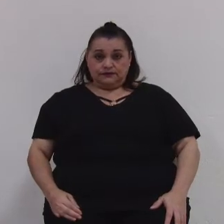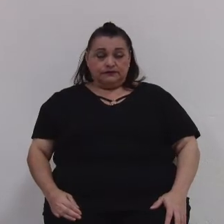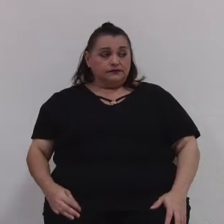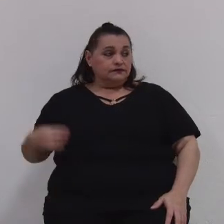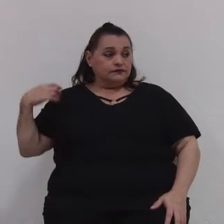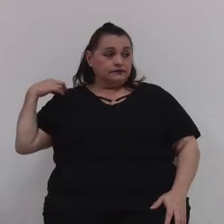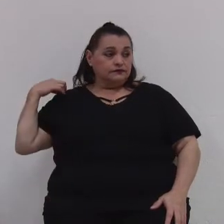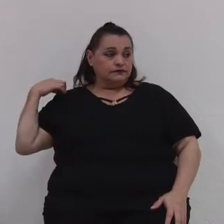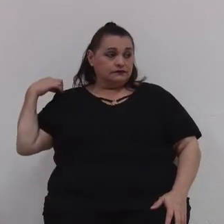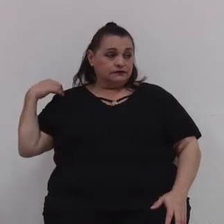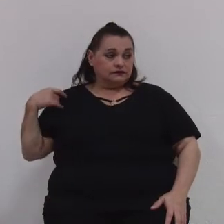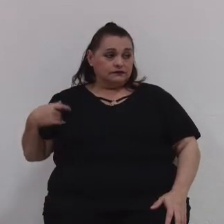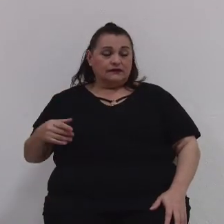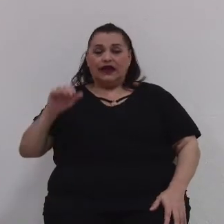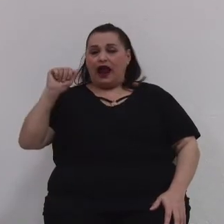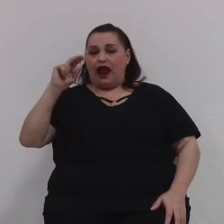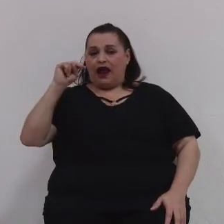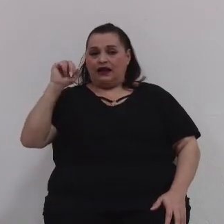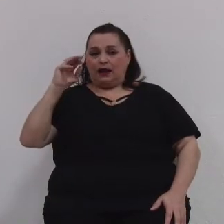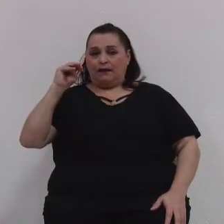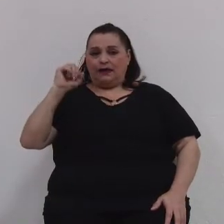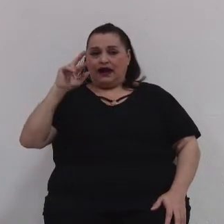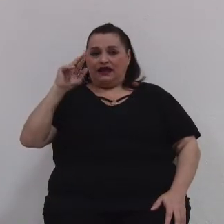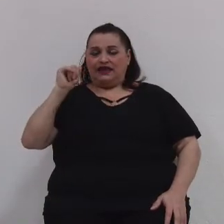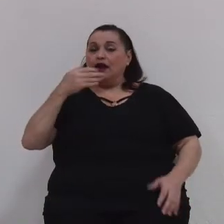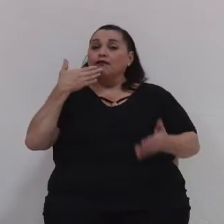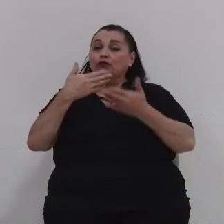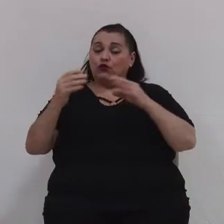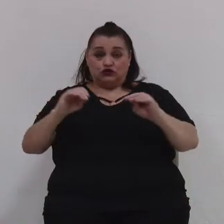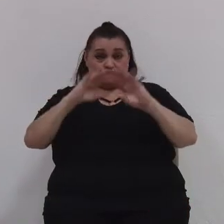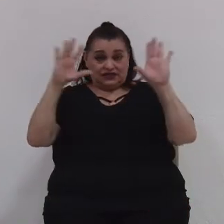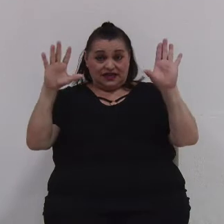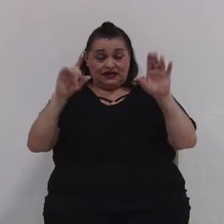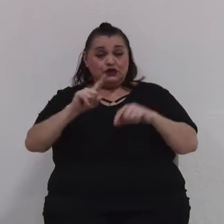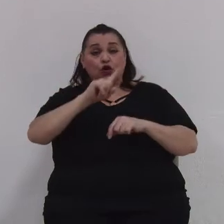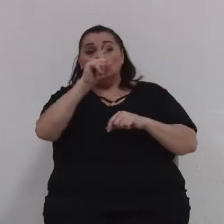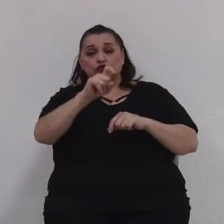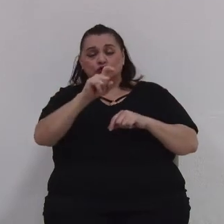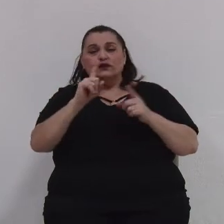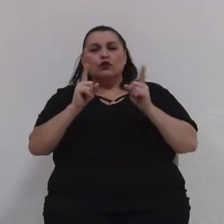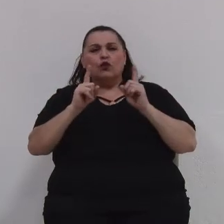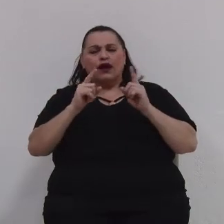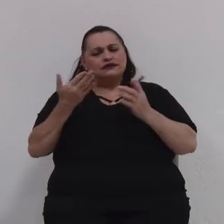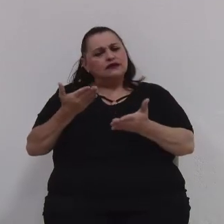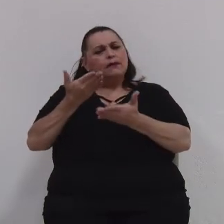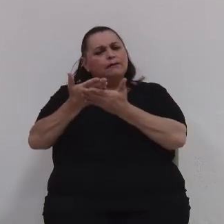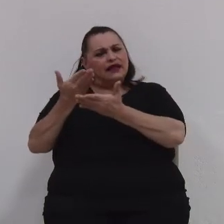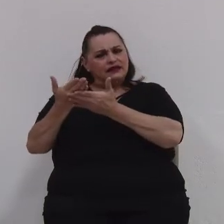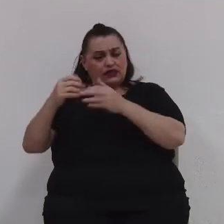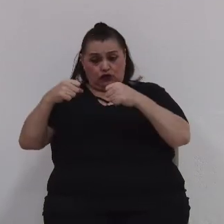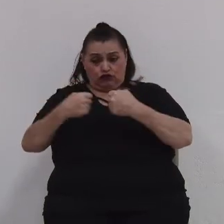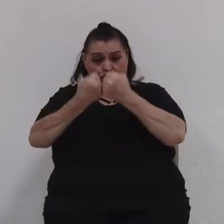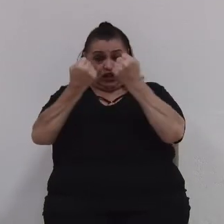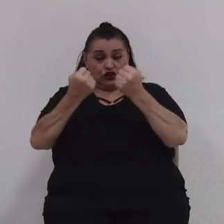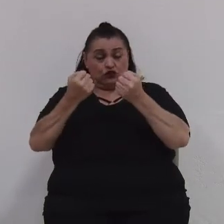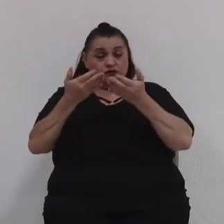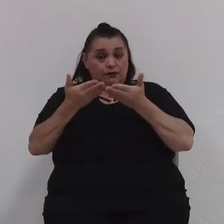Por favor, Ana María. Buenos días. La consulta sería que se han planteado desafíos en